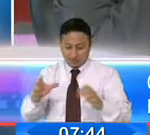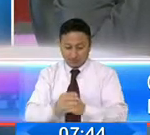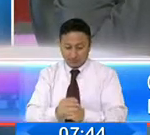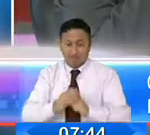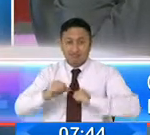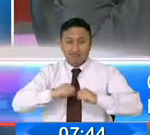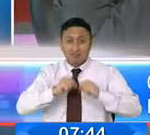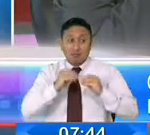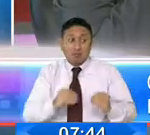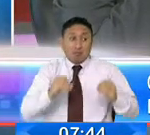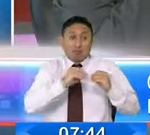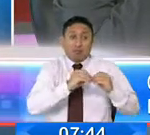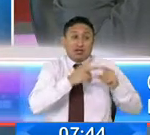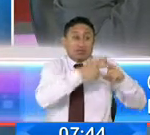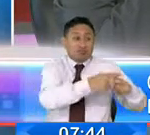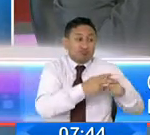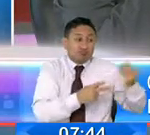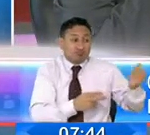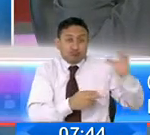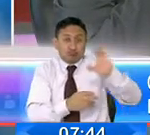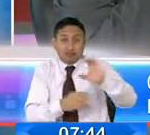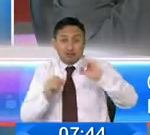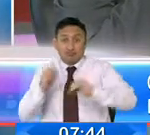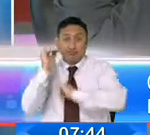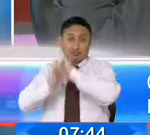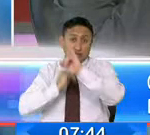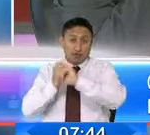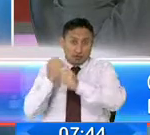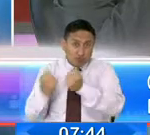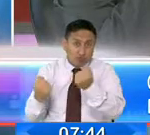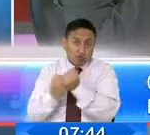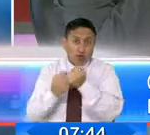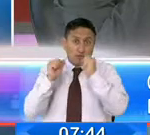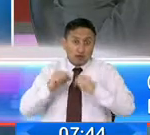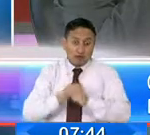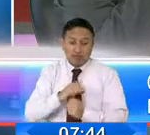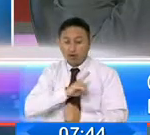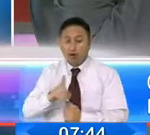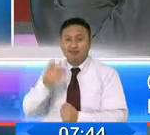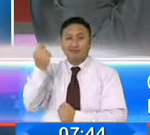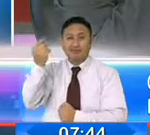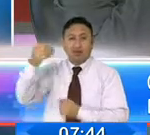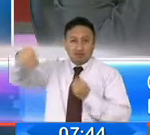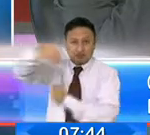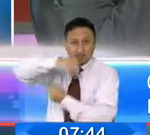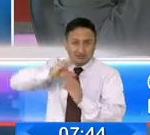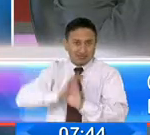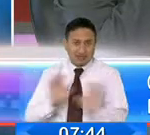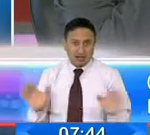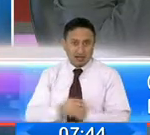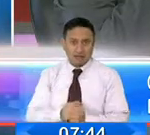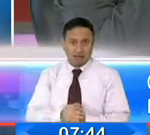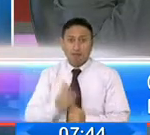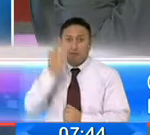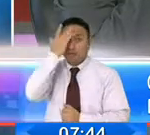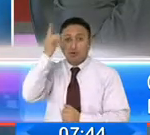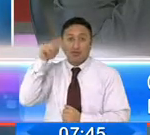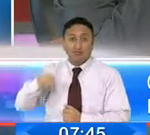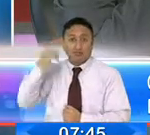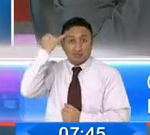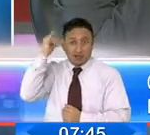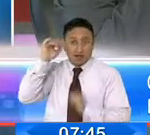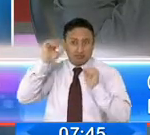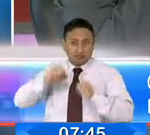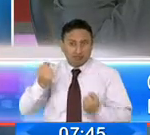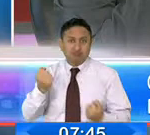ese fondo. Estamos buscando cooperación internacional, recursos no reembolsables, porque esta idea tiene que ser